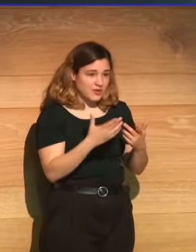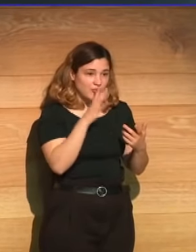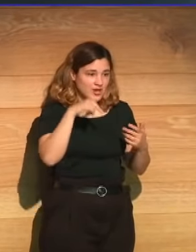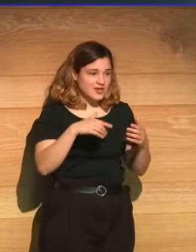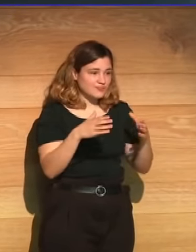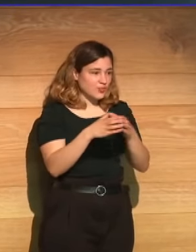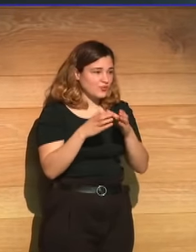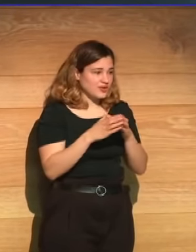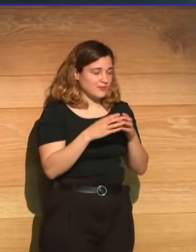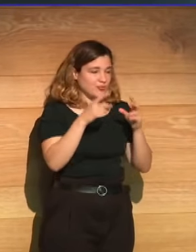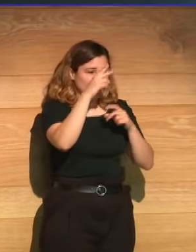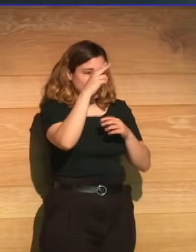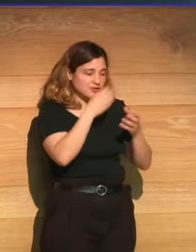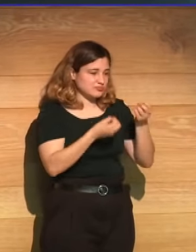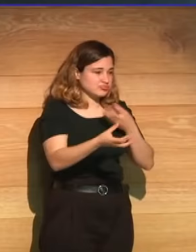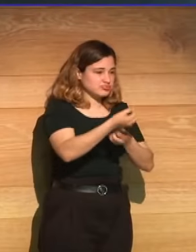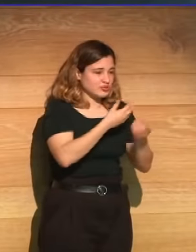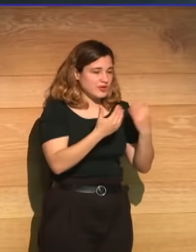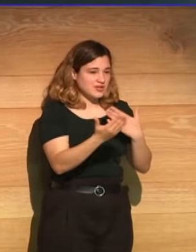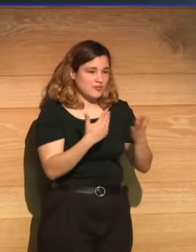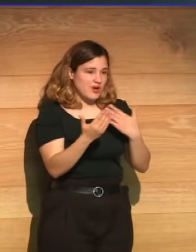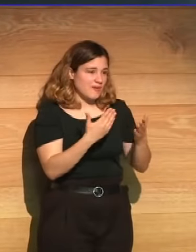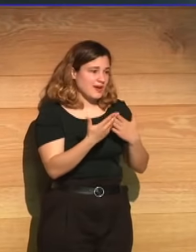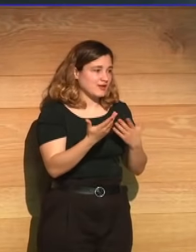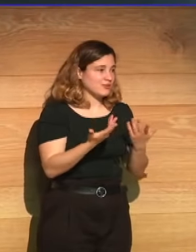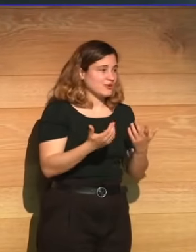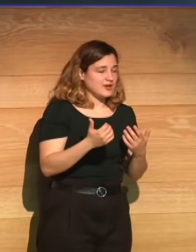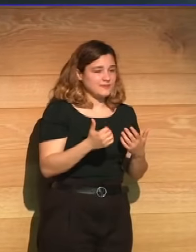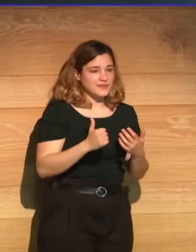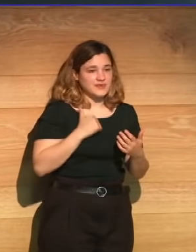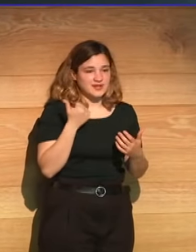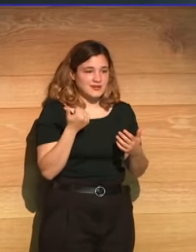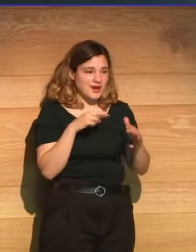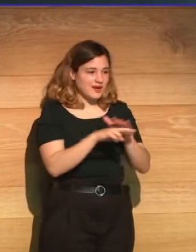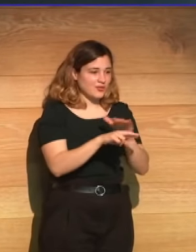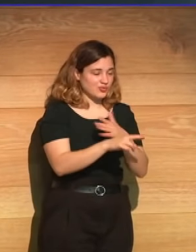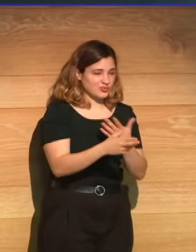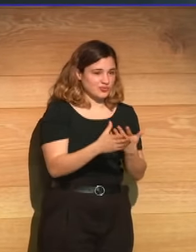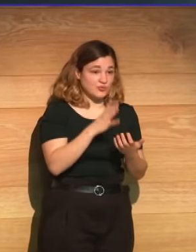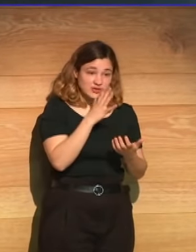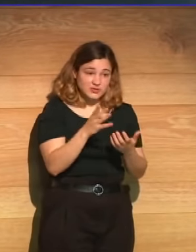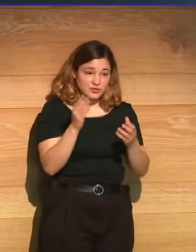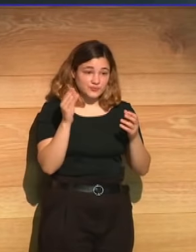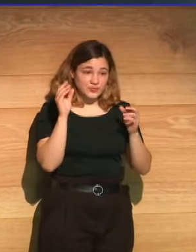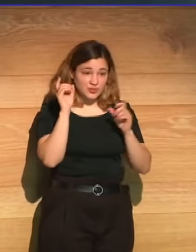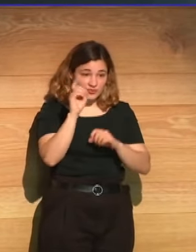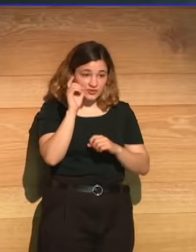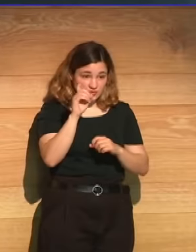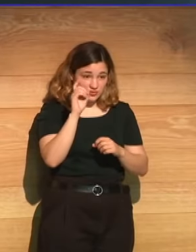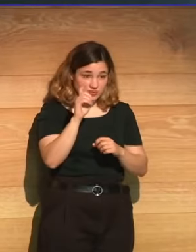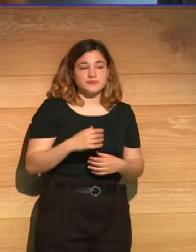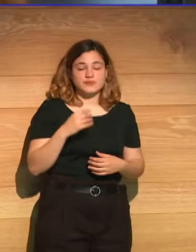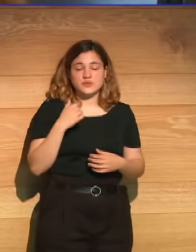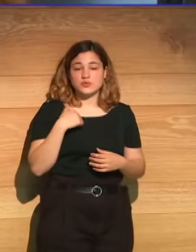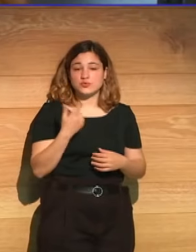compartimos preocupaciones, alternativas, recursos, ¿no? Porque la docencia es una profesión muy solitaria. En el